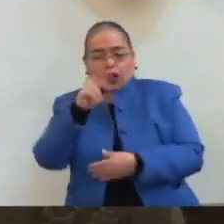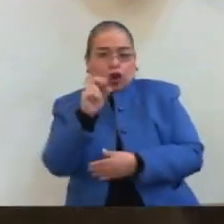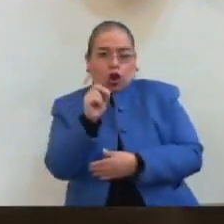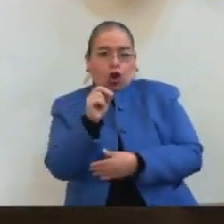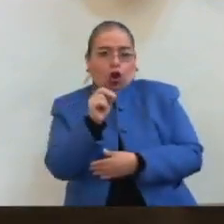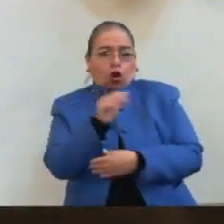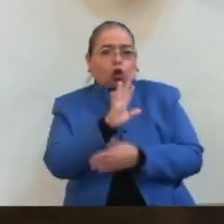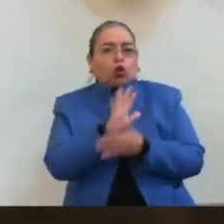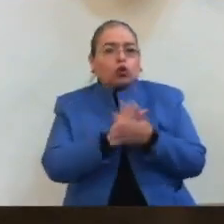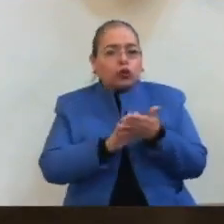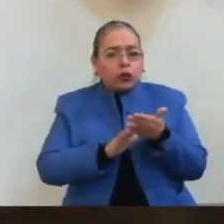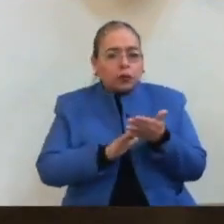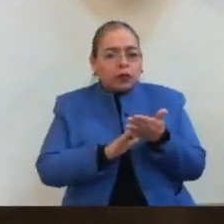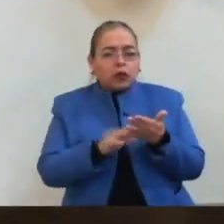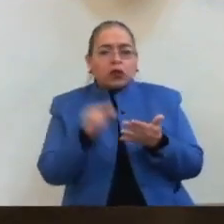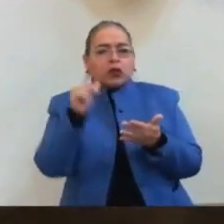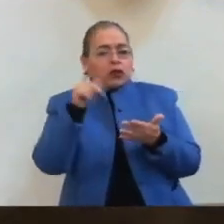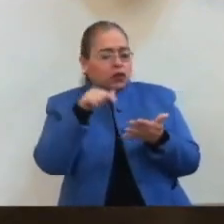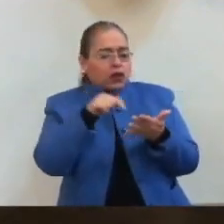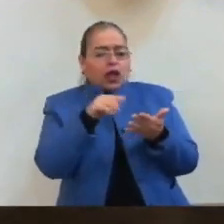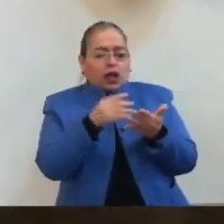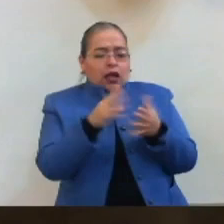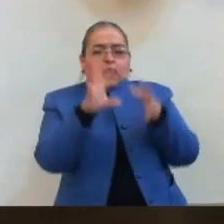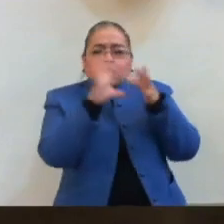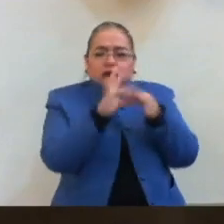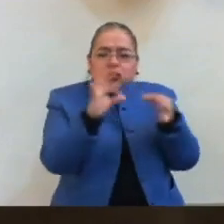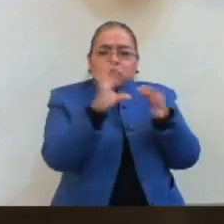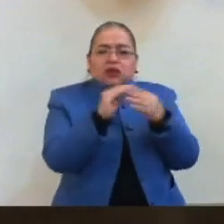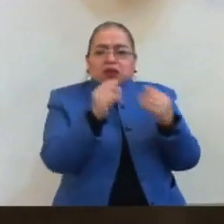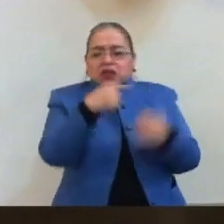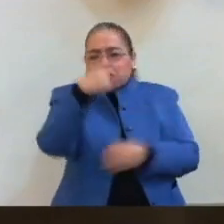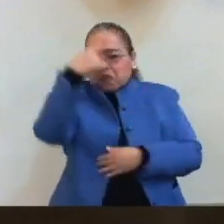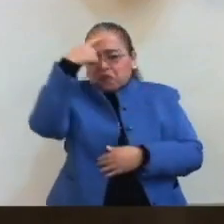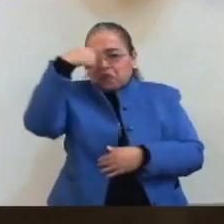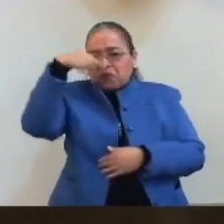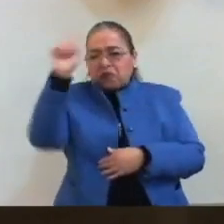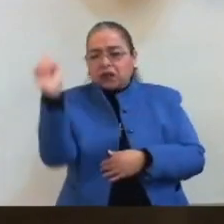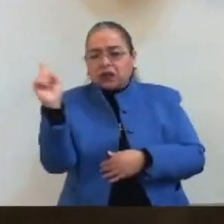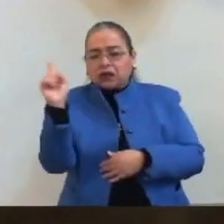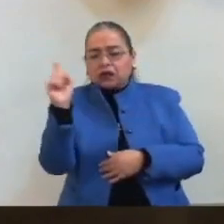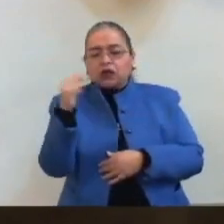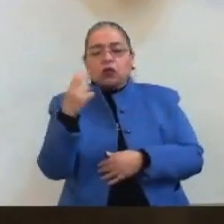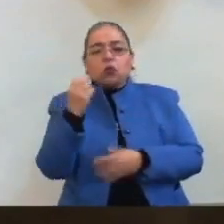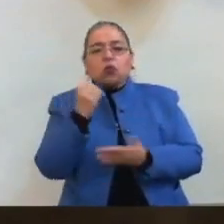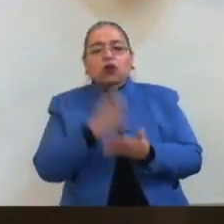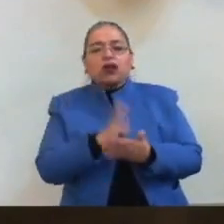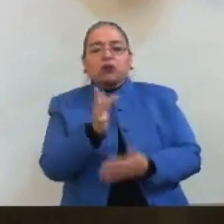de modo sencillo basta disponerse